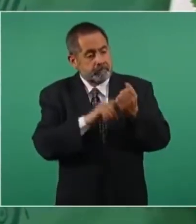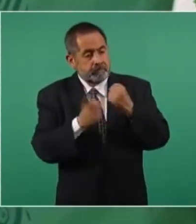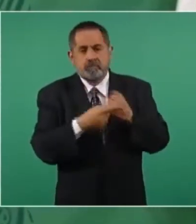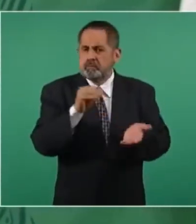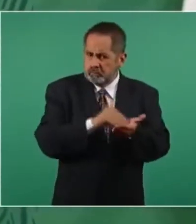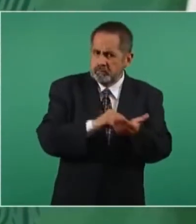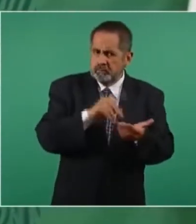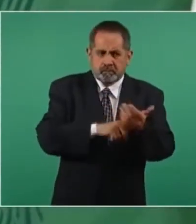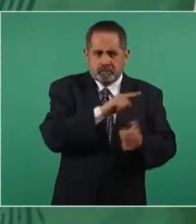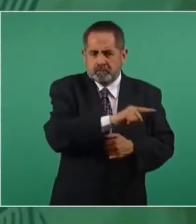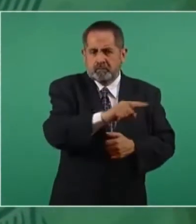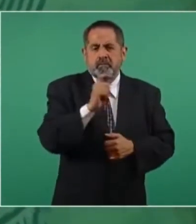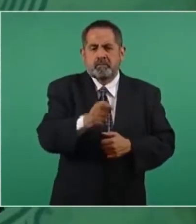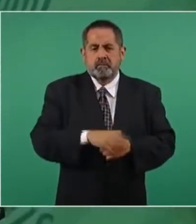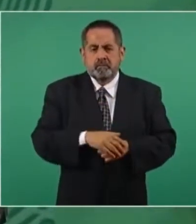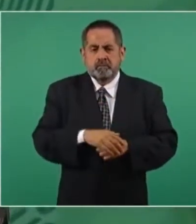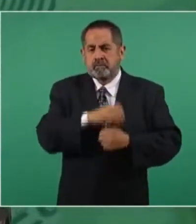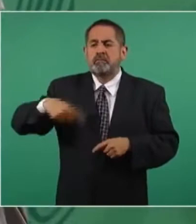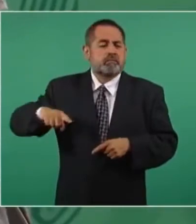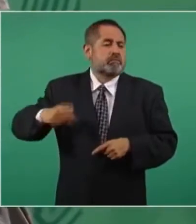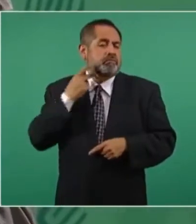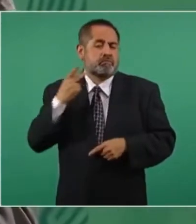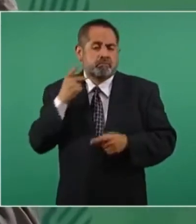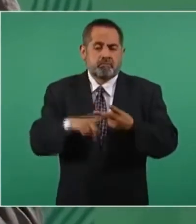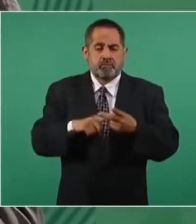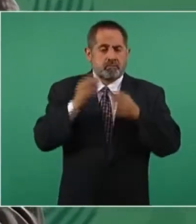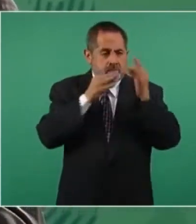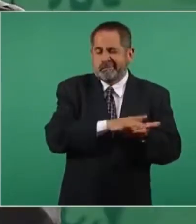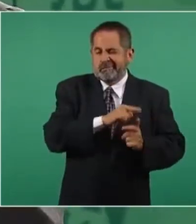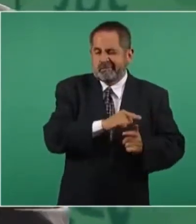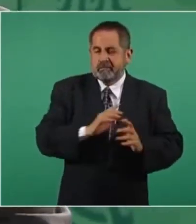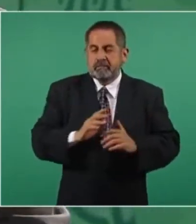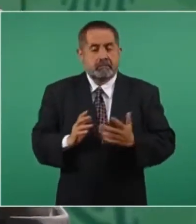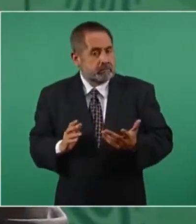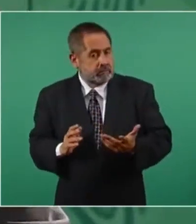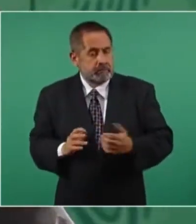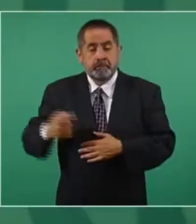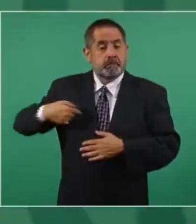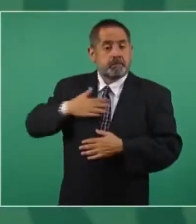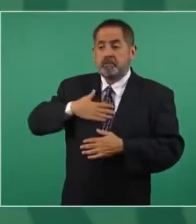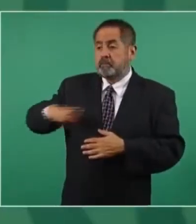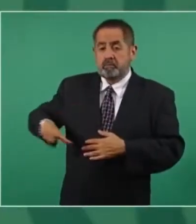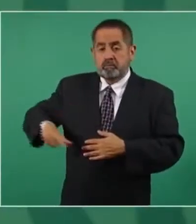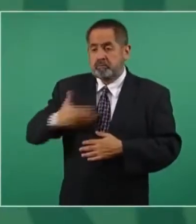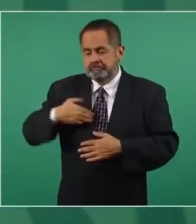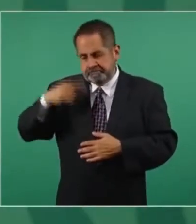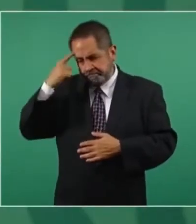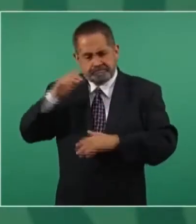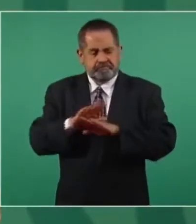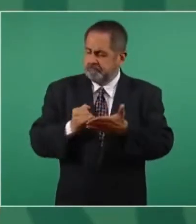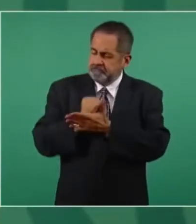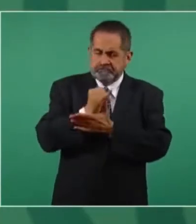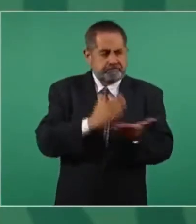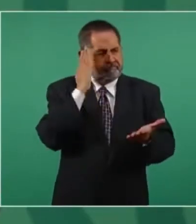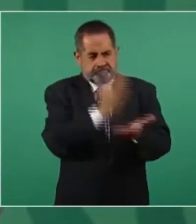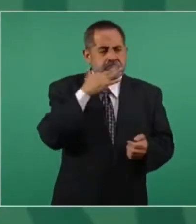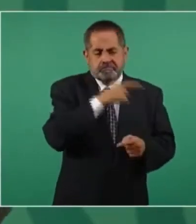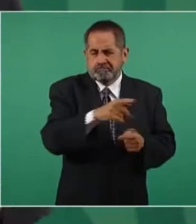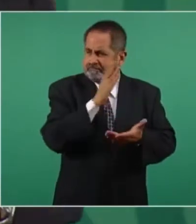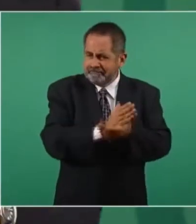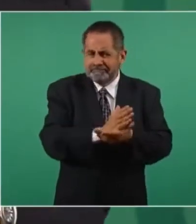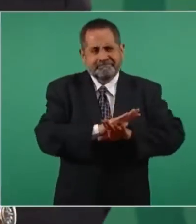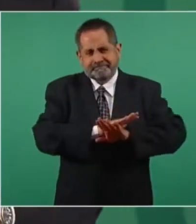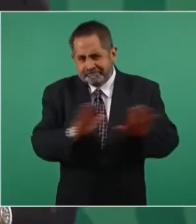y siguen teniendo respaldo de políticos, de medios de comunicación. Entonces, cuando decidimos que se iba a acabar